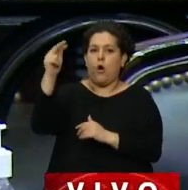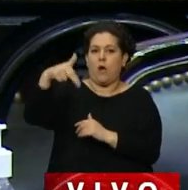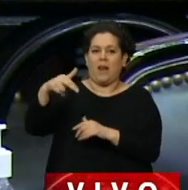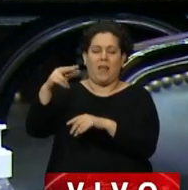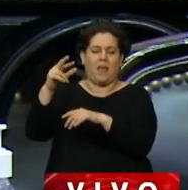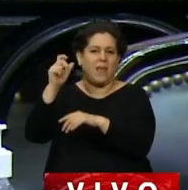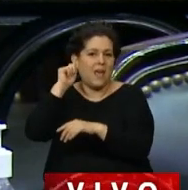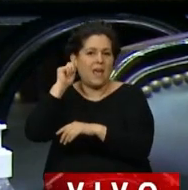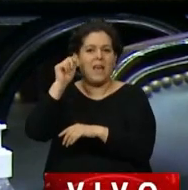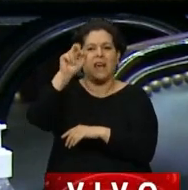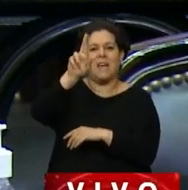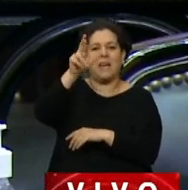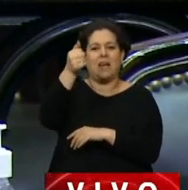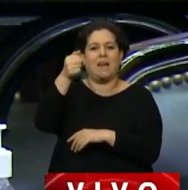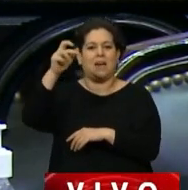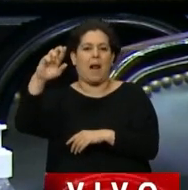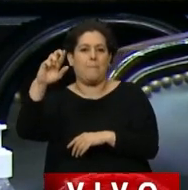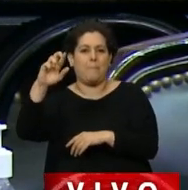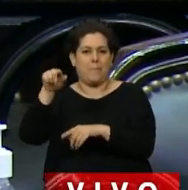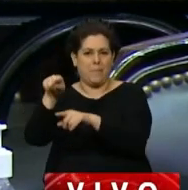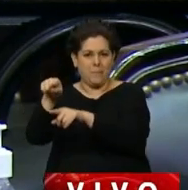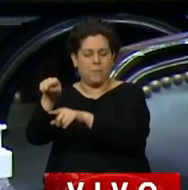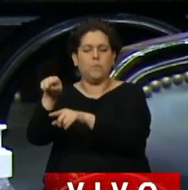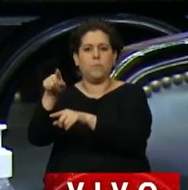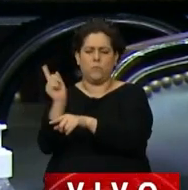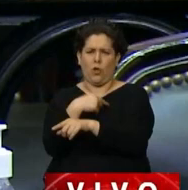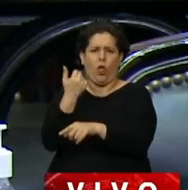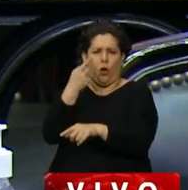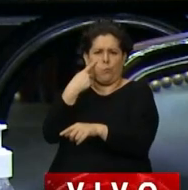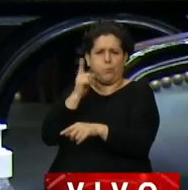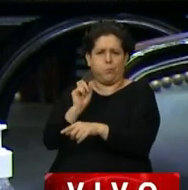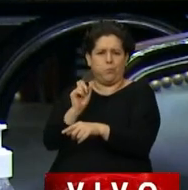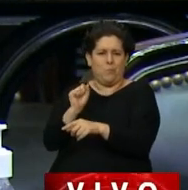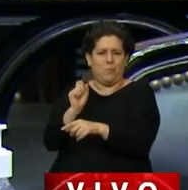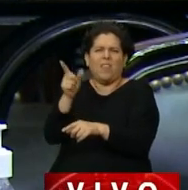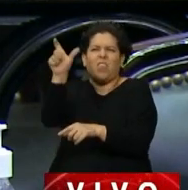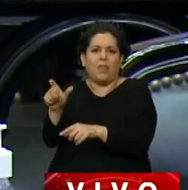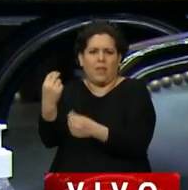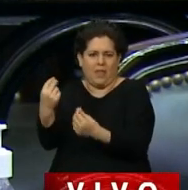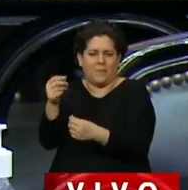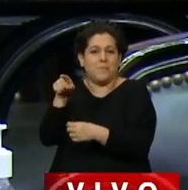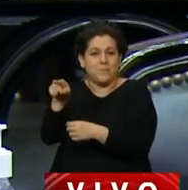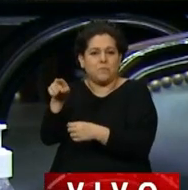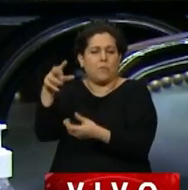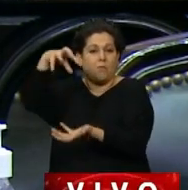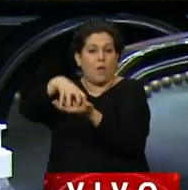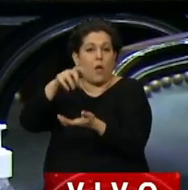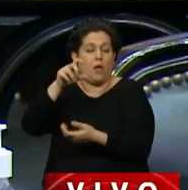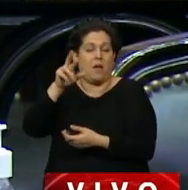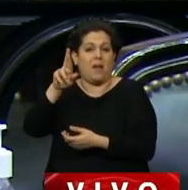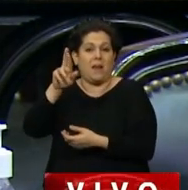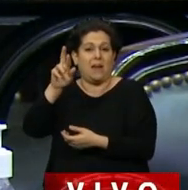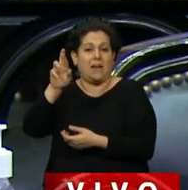RAP, muchos las conocen de los que hacemos política. Esta ONG tiene la virtud